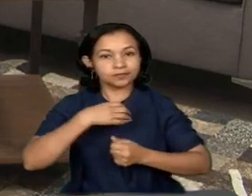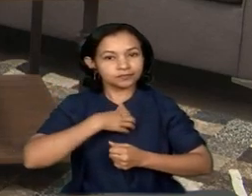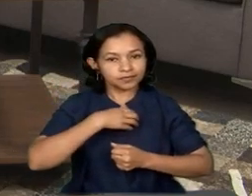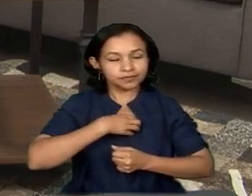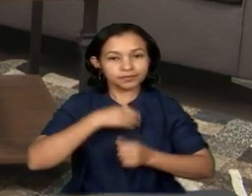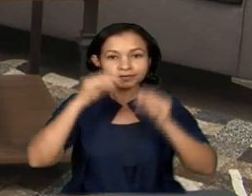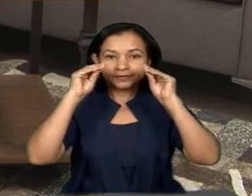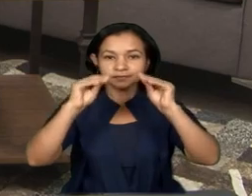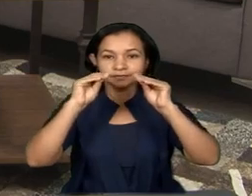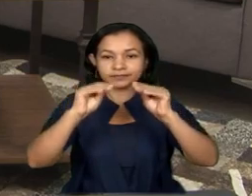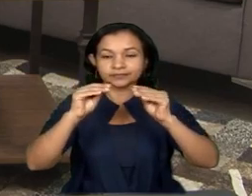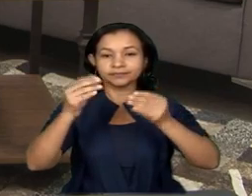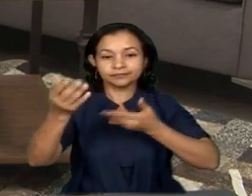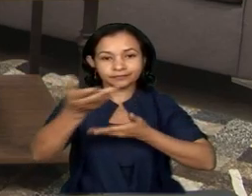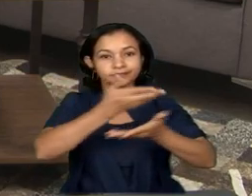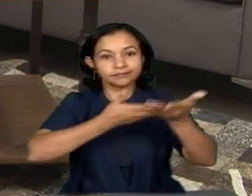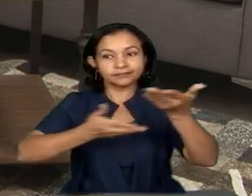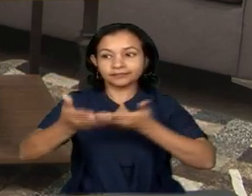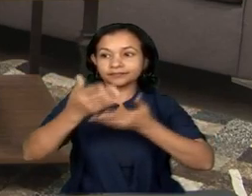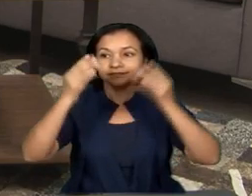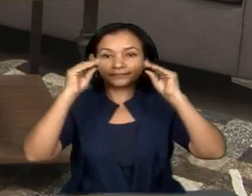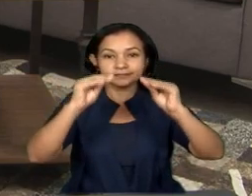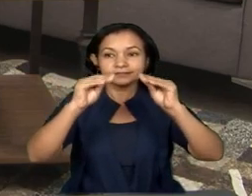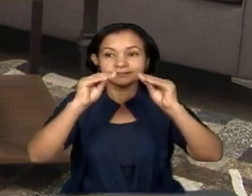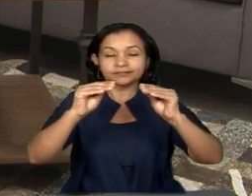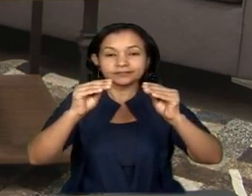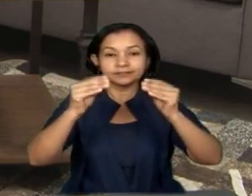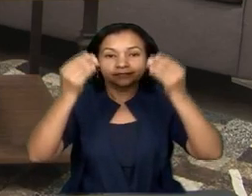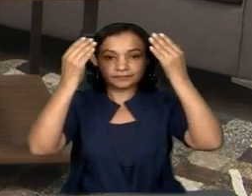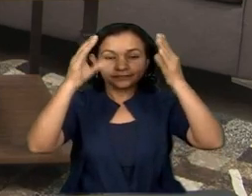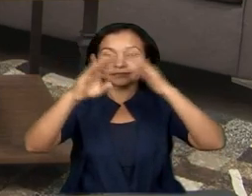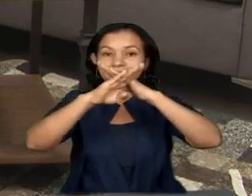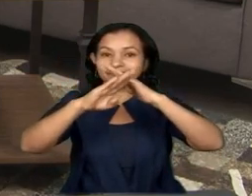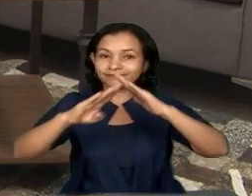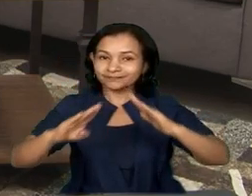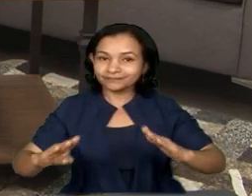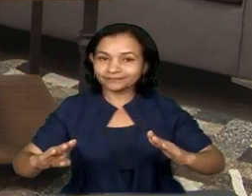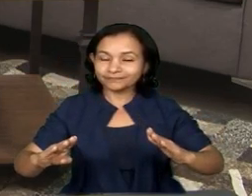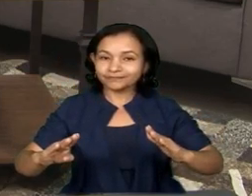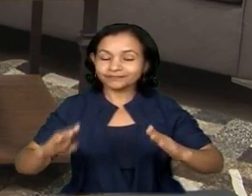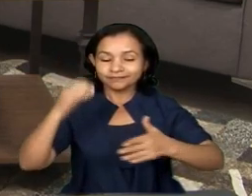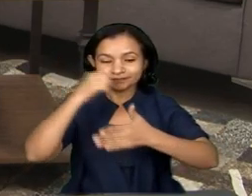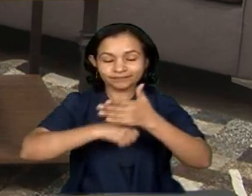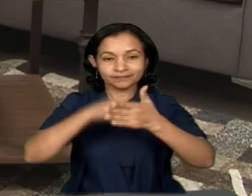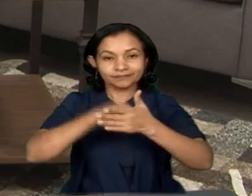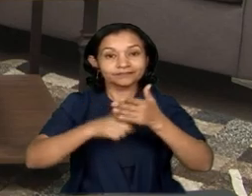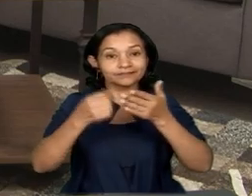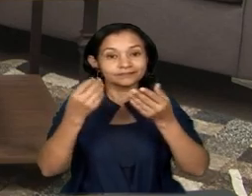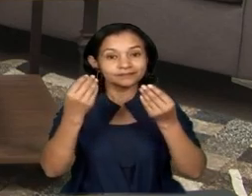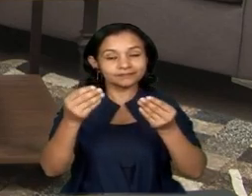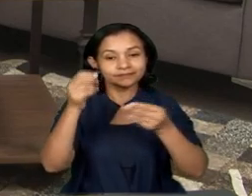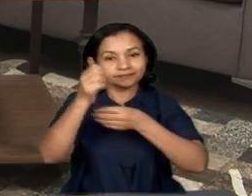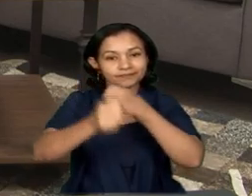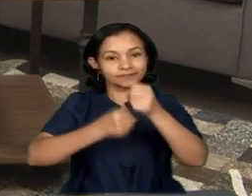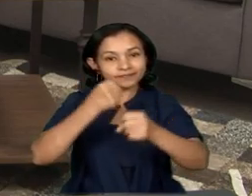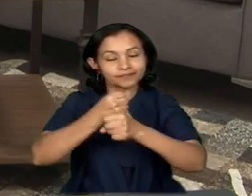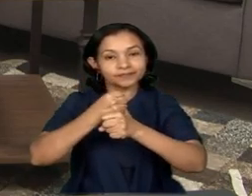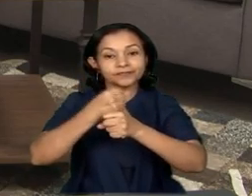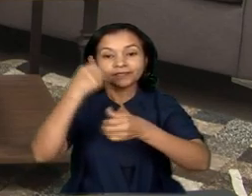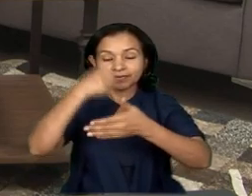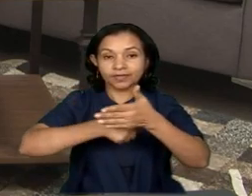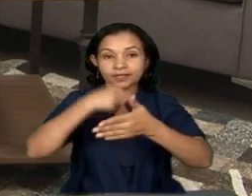educación formando convivencia, la educación formando una cultura de paz. Es un desafío enorme y este año nos desafió en ese